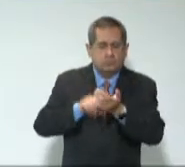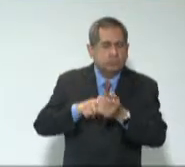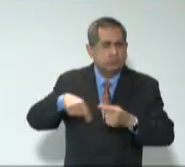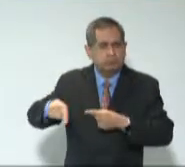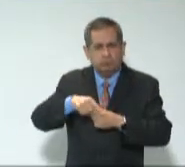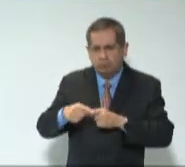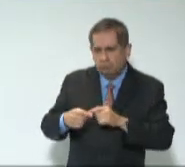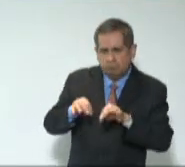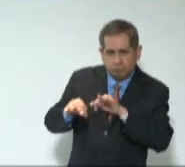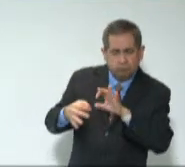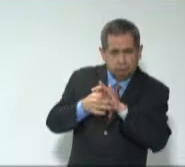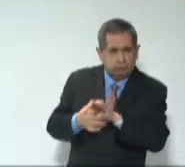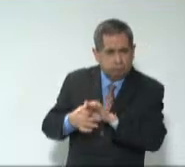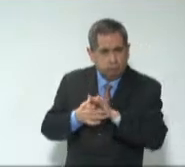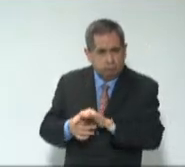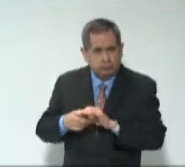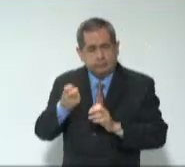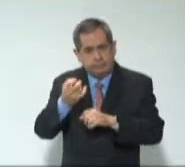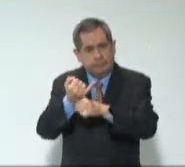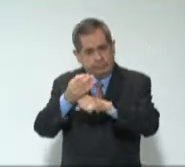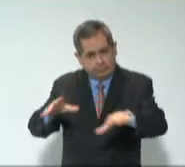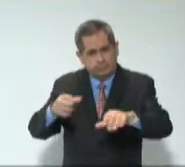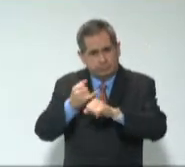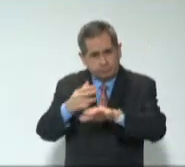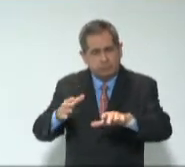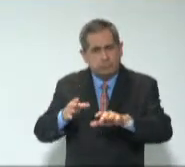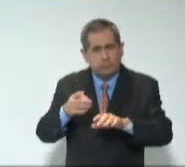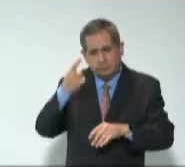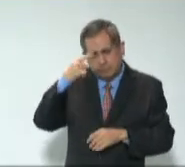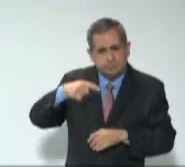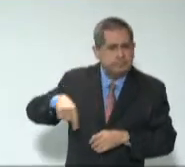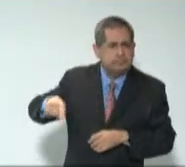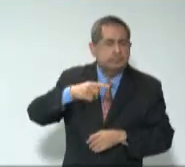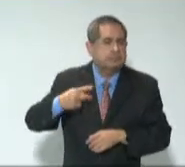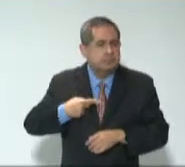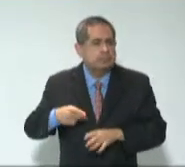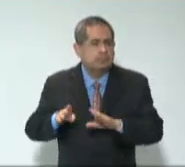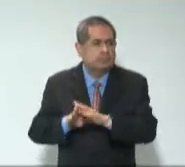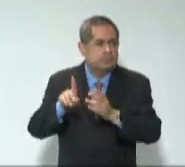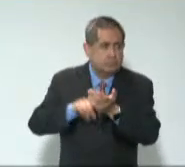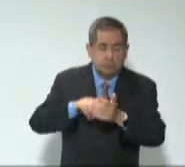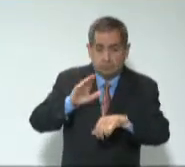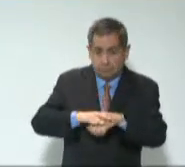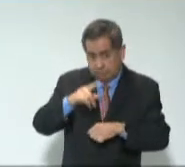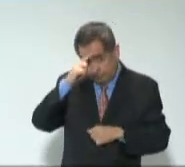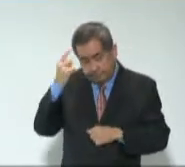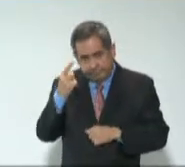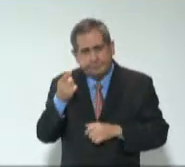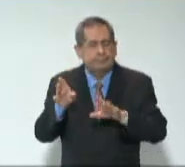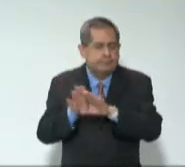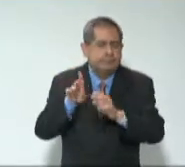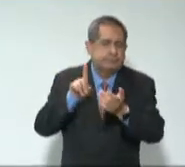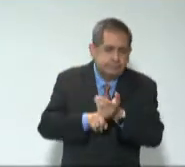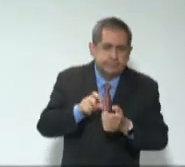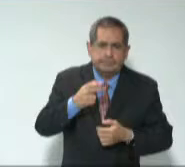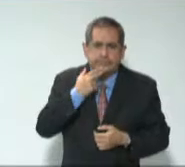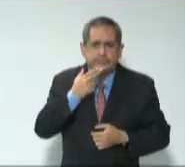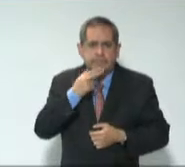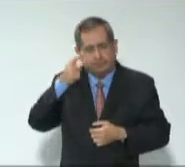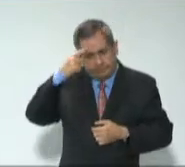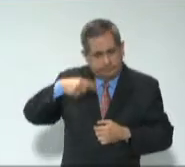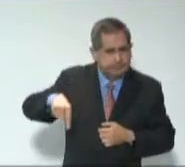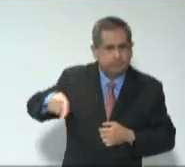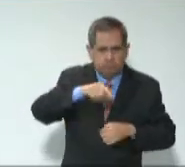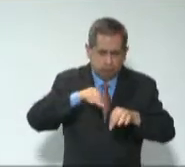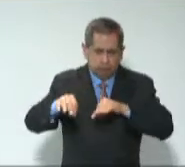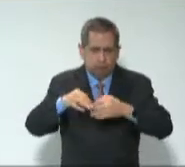colaboración poner la información al servicio de la ciudadanía de una forma sencilla y directa contribuye a hacer efectivo